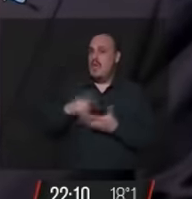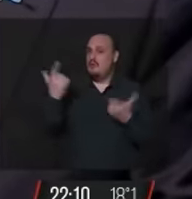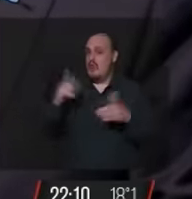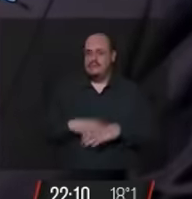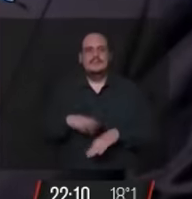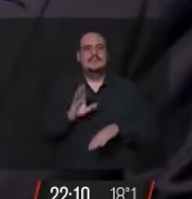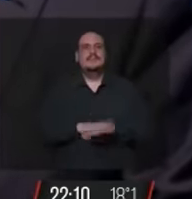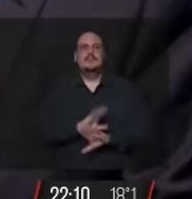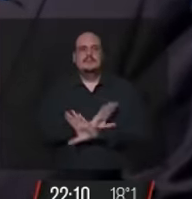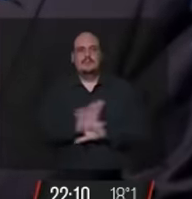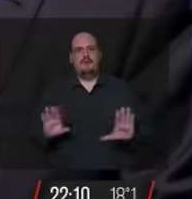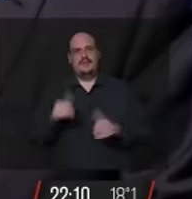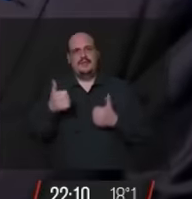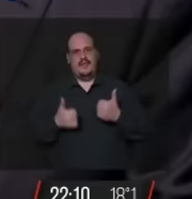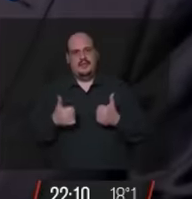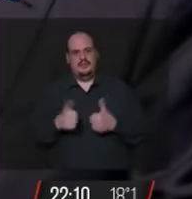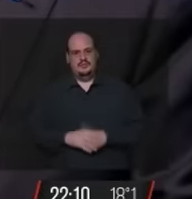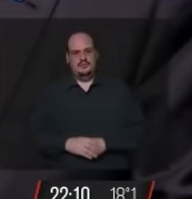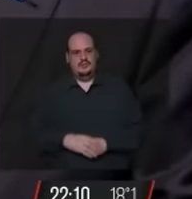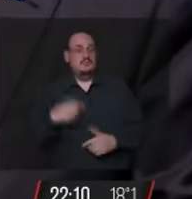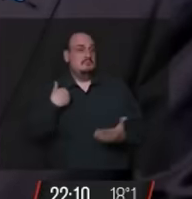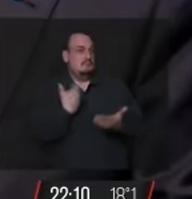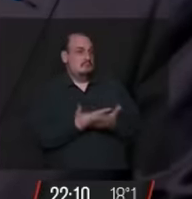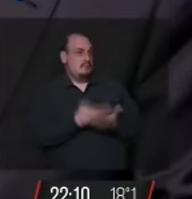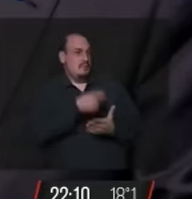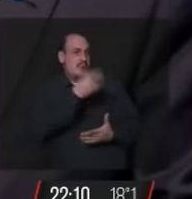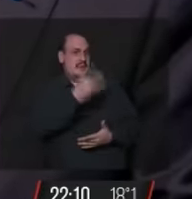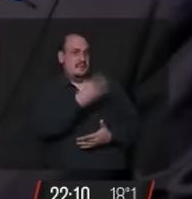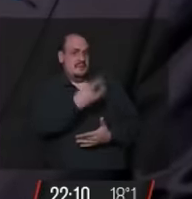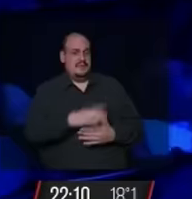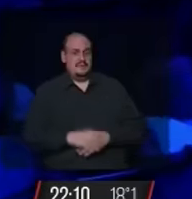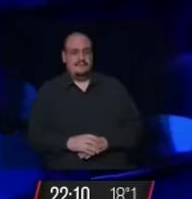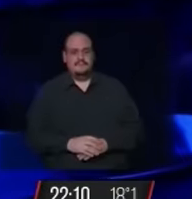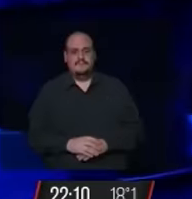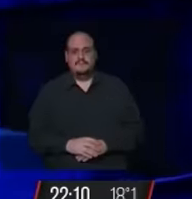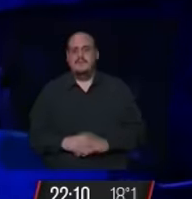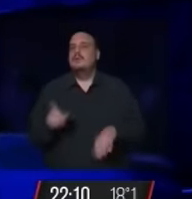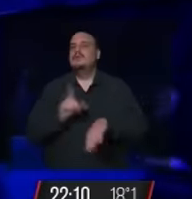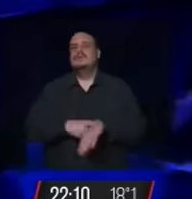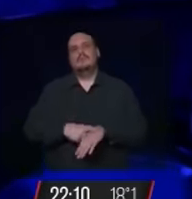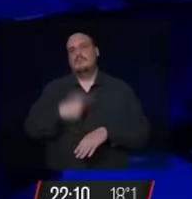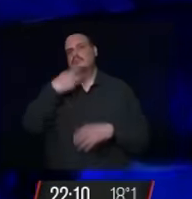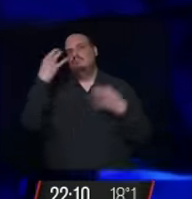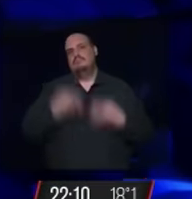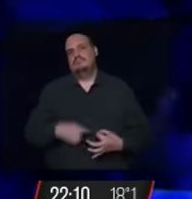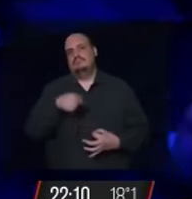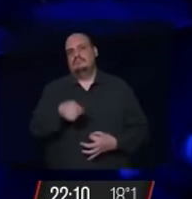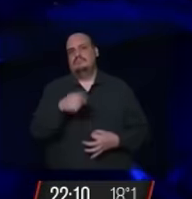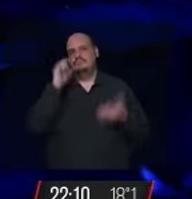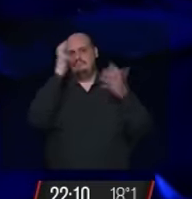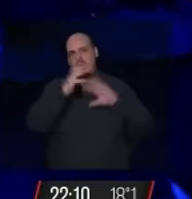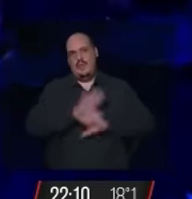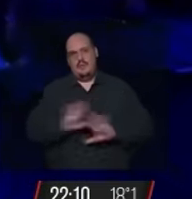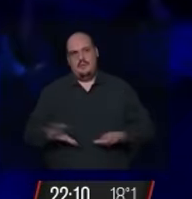Tiempo terminado, candidato Más. Mi programa es el que planteo yo, no la mentira que decís vos. Bueno. Tiempo cumplido también, candidato